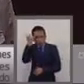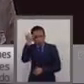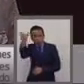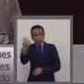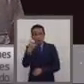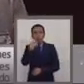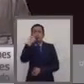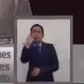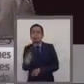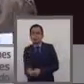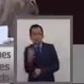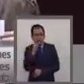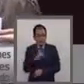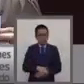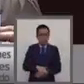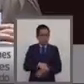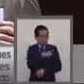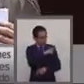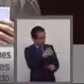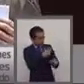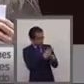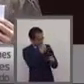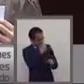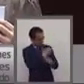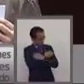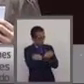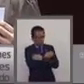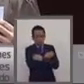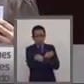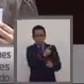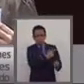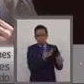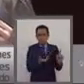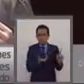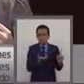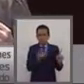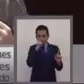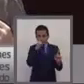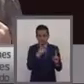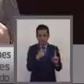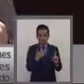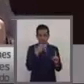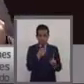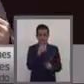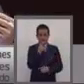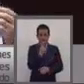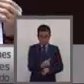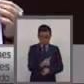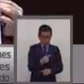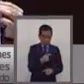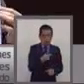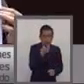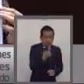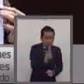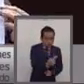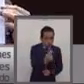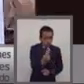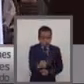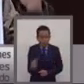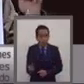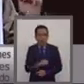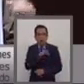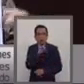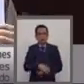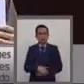el secretario de Educación, que no le pone nombre propio a ninguno de los niños, a ninguna de las niñas de México,